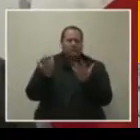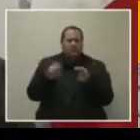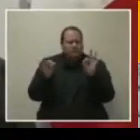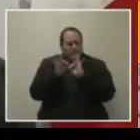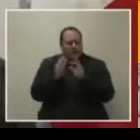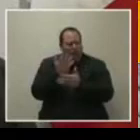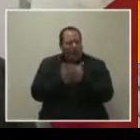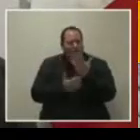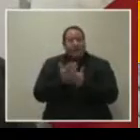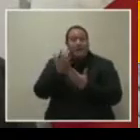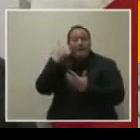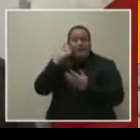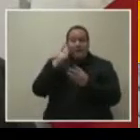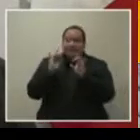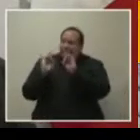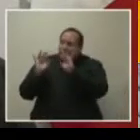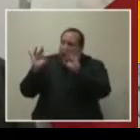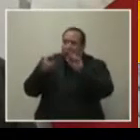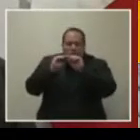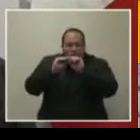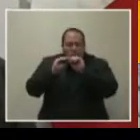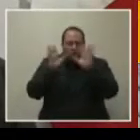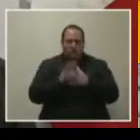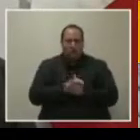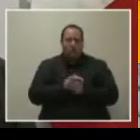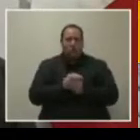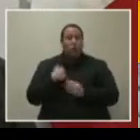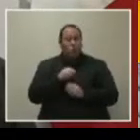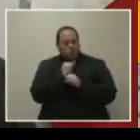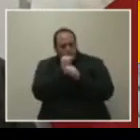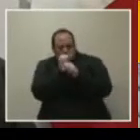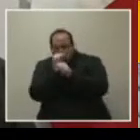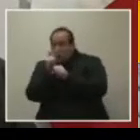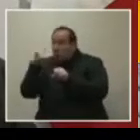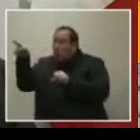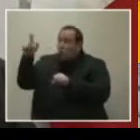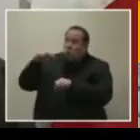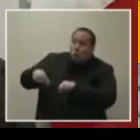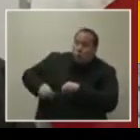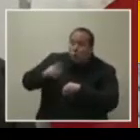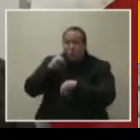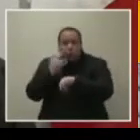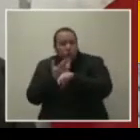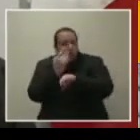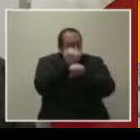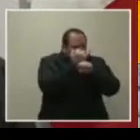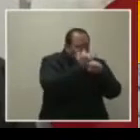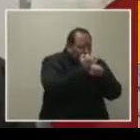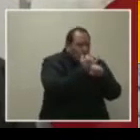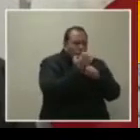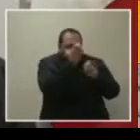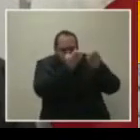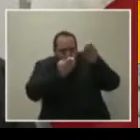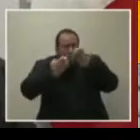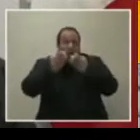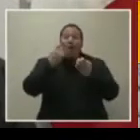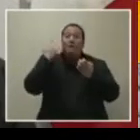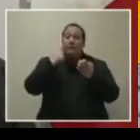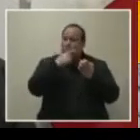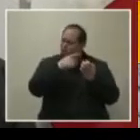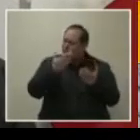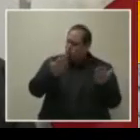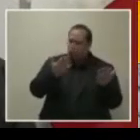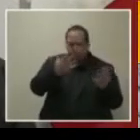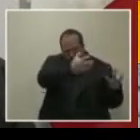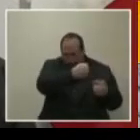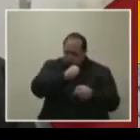para poder esclarecer estos hechos, investigar, detectar a los responsables, detenerlos y llevarlos a proceso para que respondan ante la